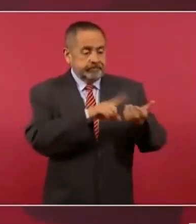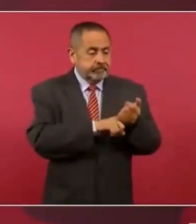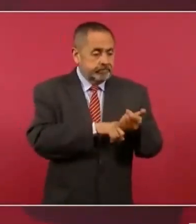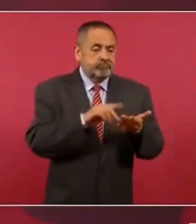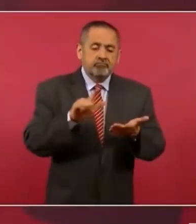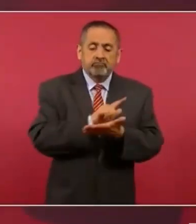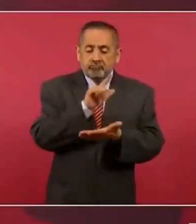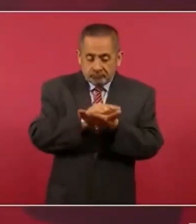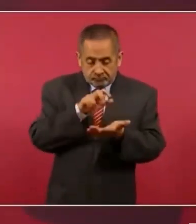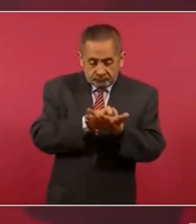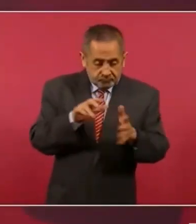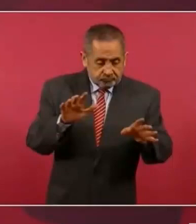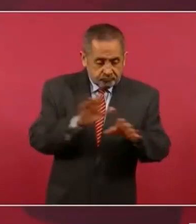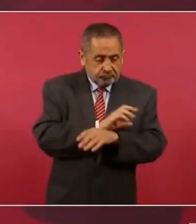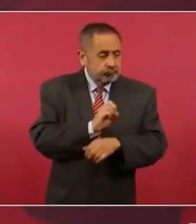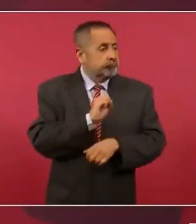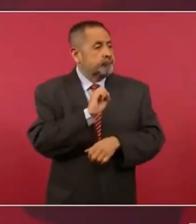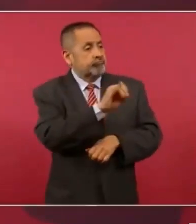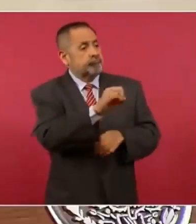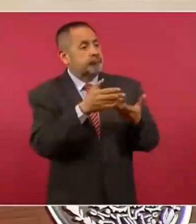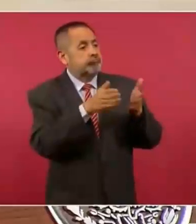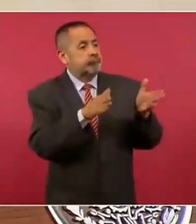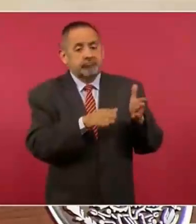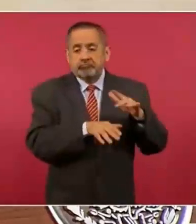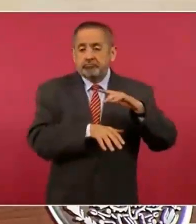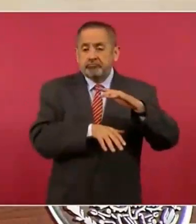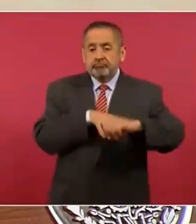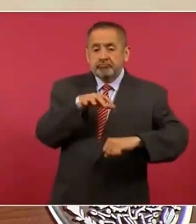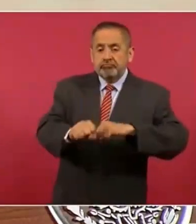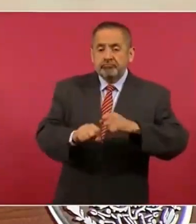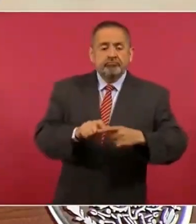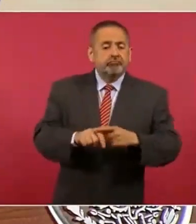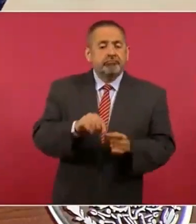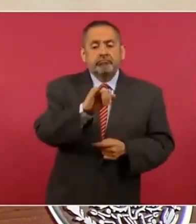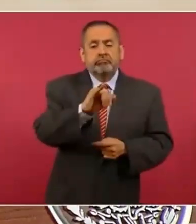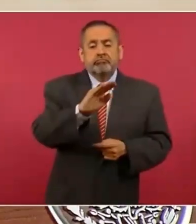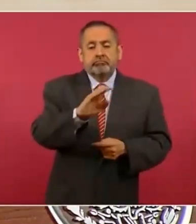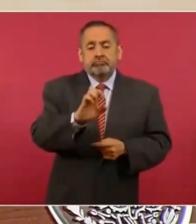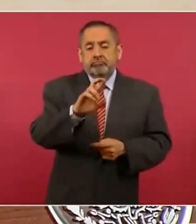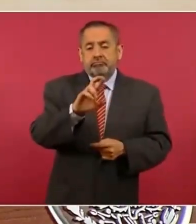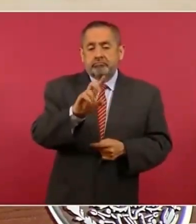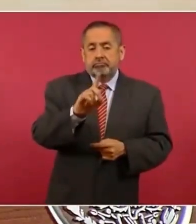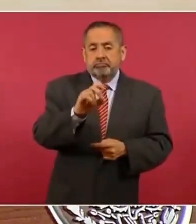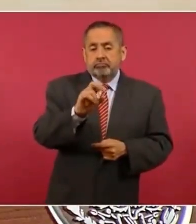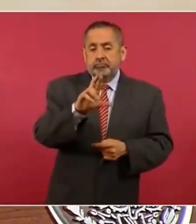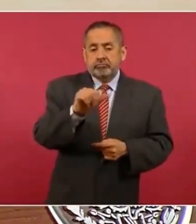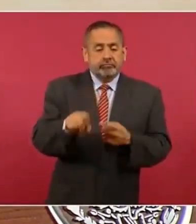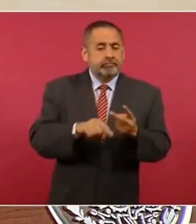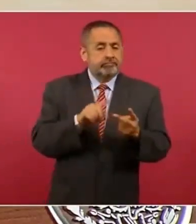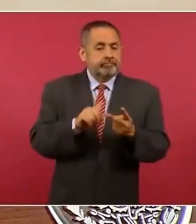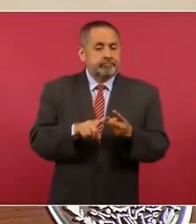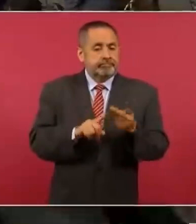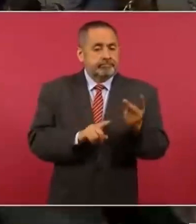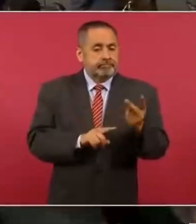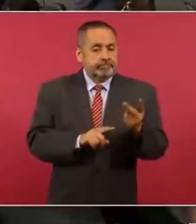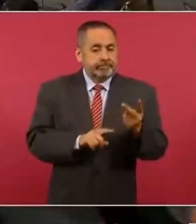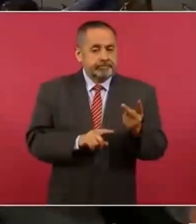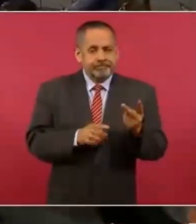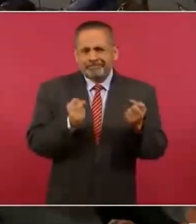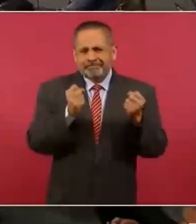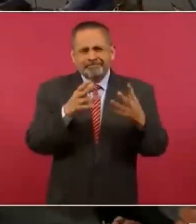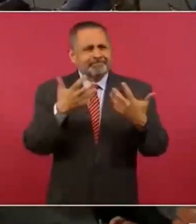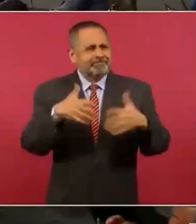entrar a monopolios como Iberdrola en el caso eléctrico y como